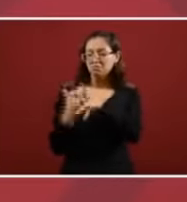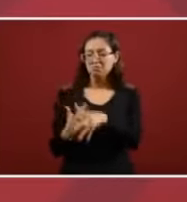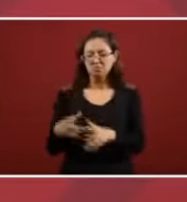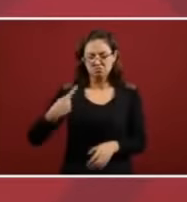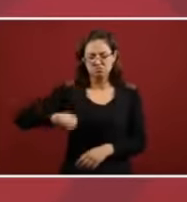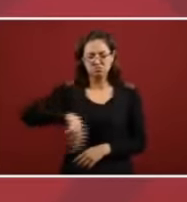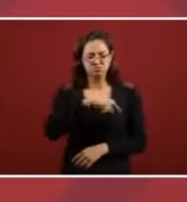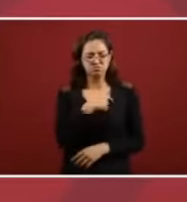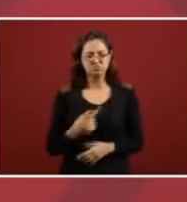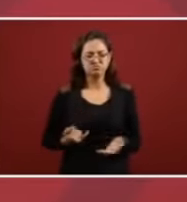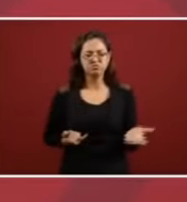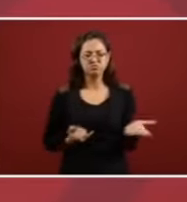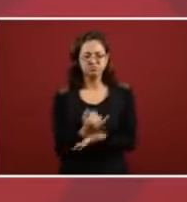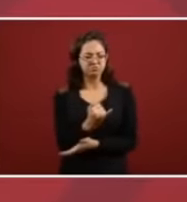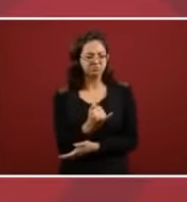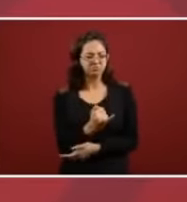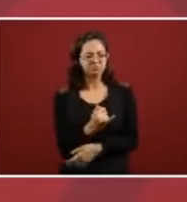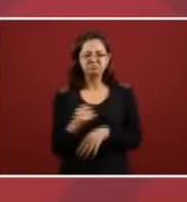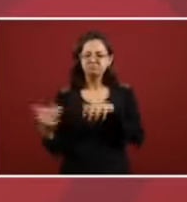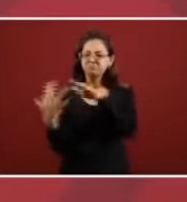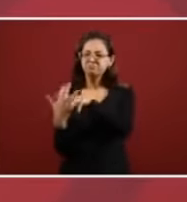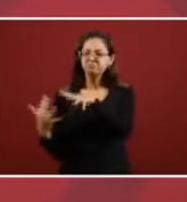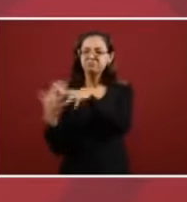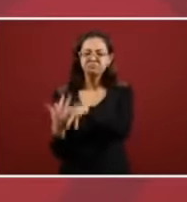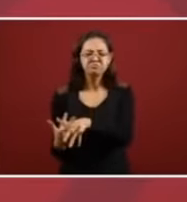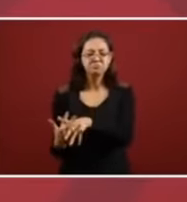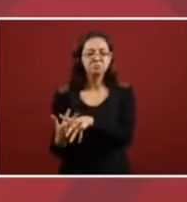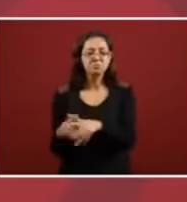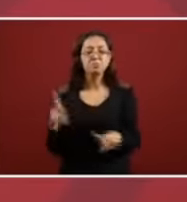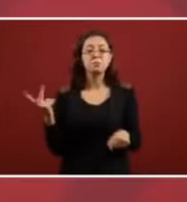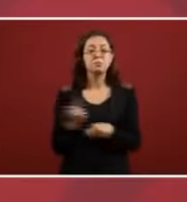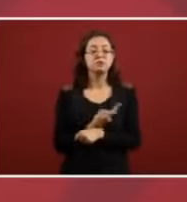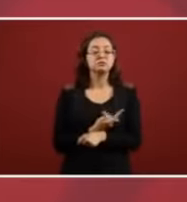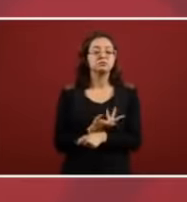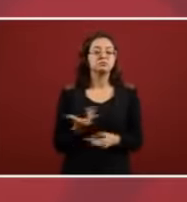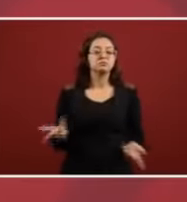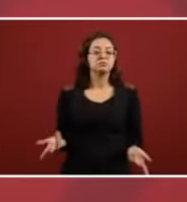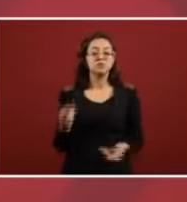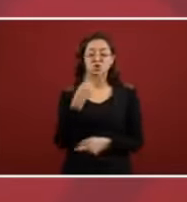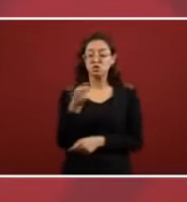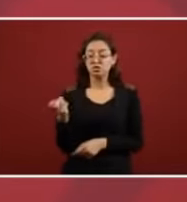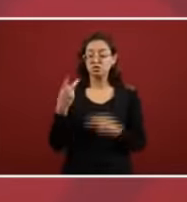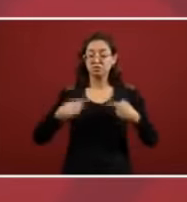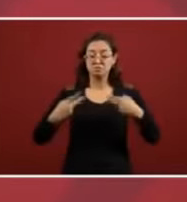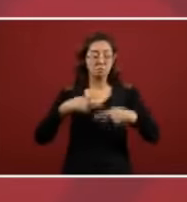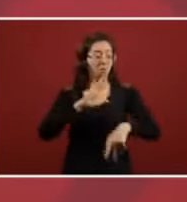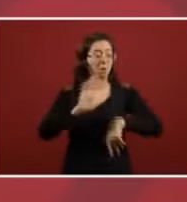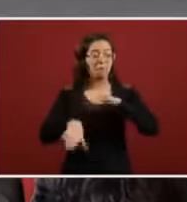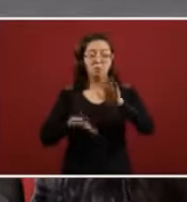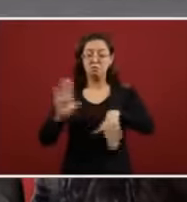autoritarios pues hubiesen habido más de 200 muertos